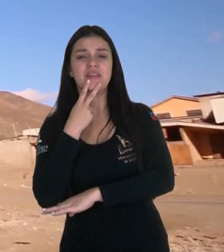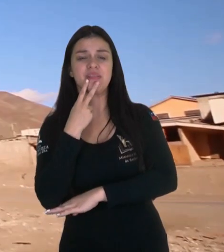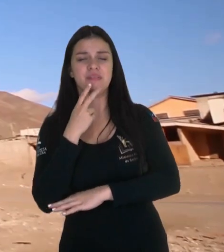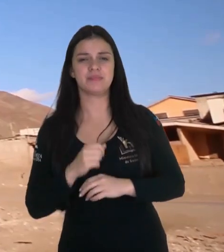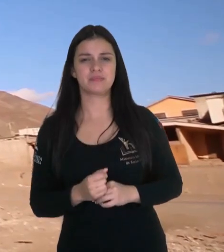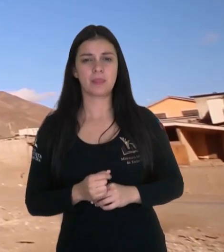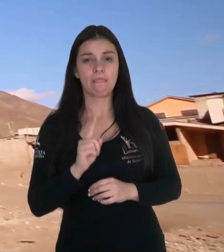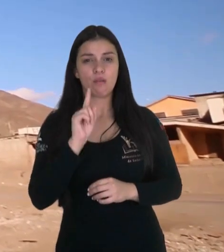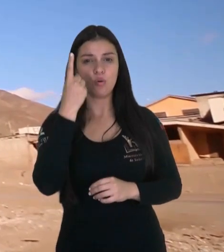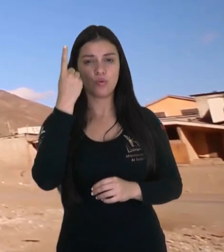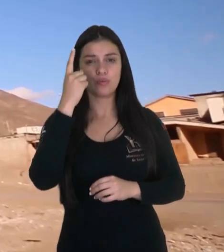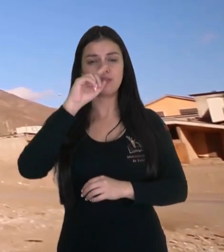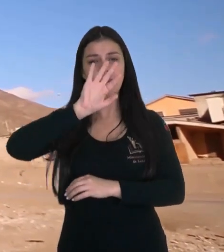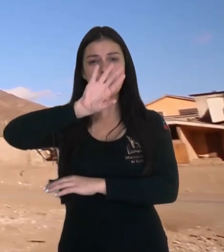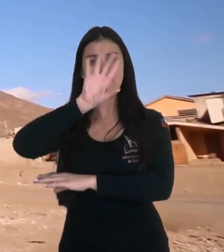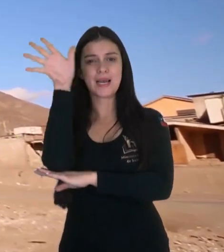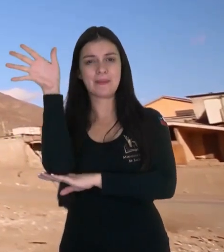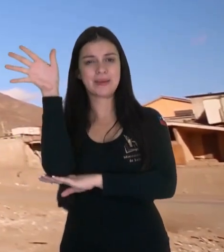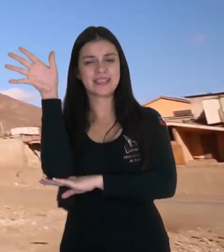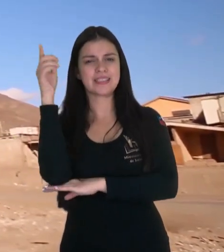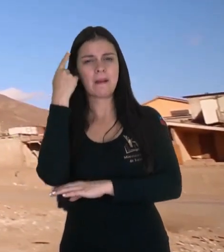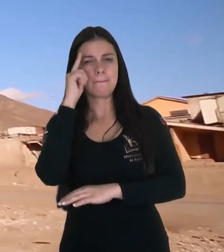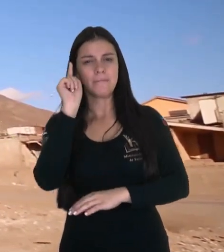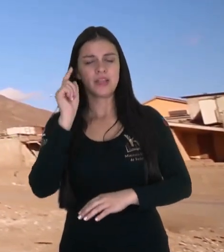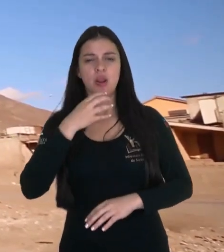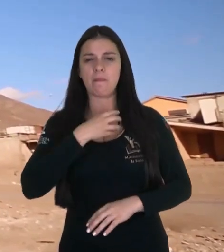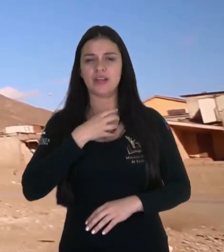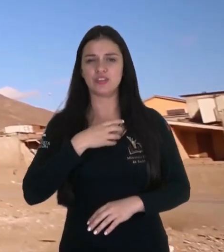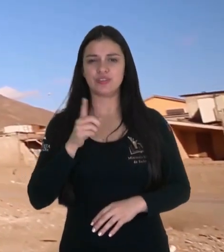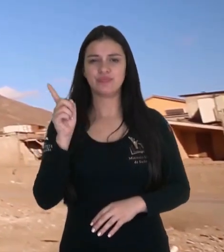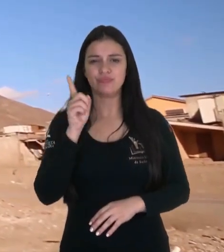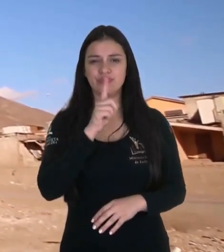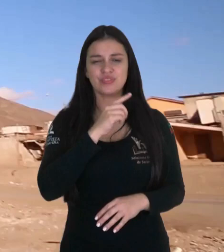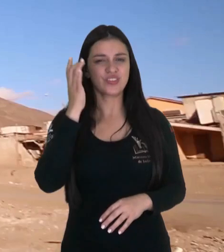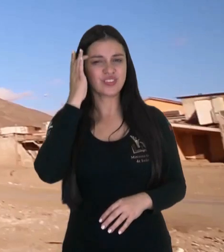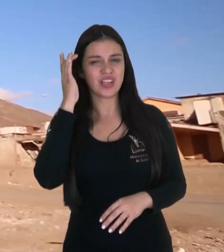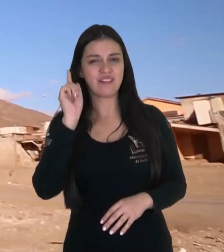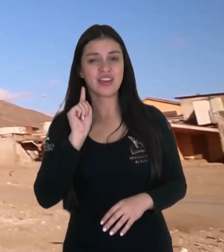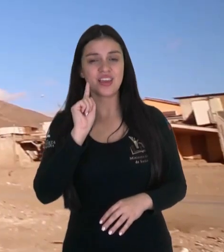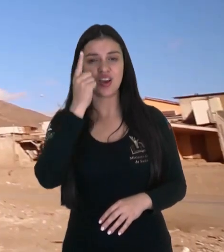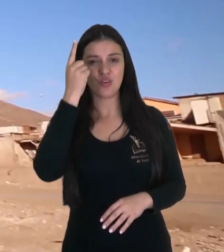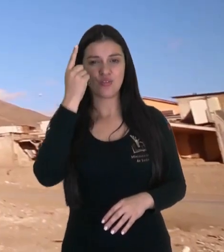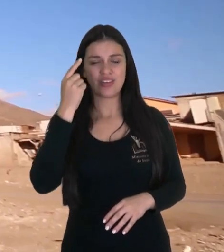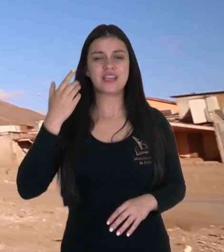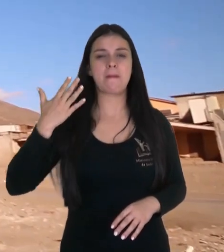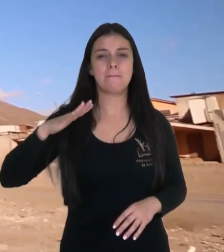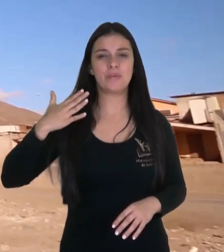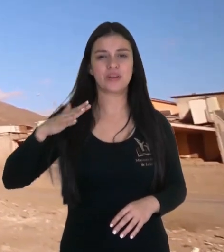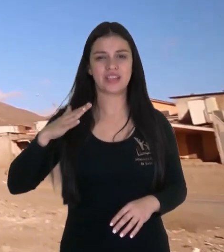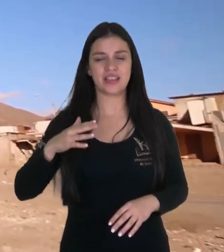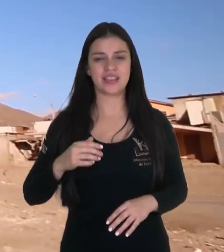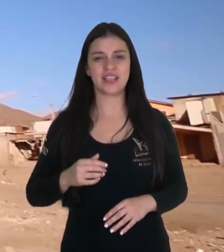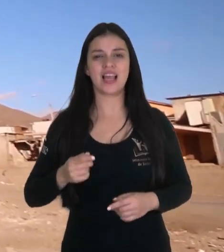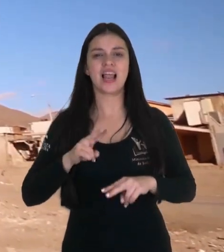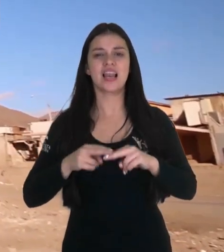ellos están las palmeras. Pero el pastor Rubén no sabe que una de ellas sería muy importante en la historia de su